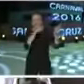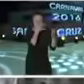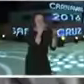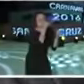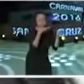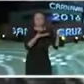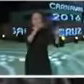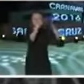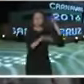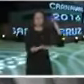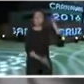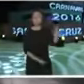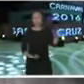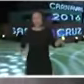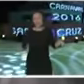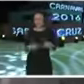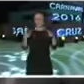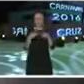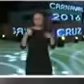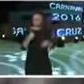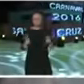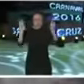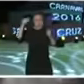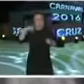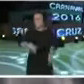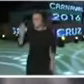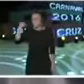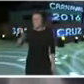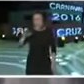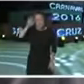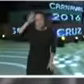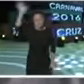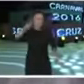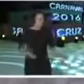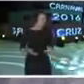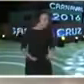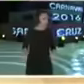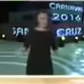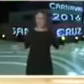Oh, oh, oh, coño, si soy nuevo aquí y ya estoy hasta los huevos.